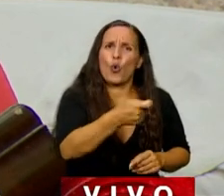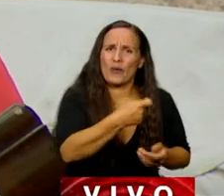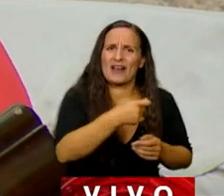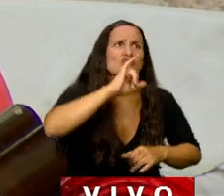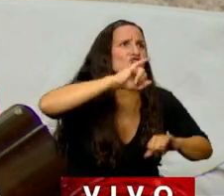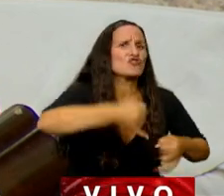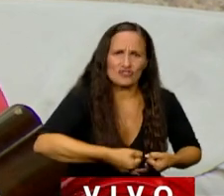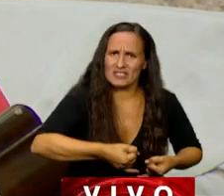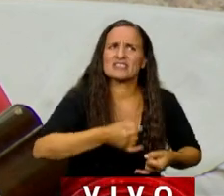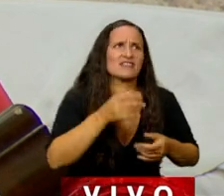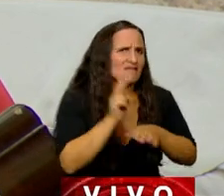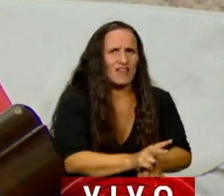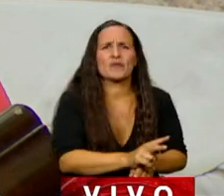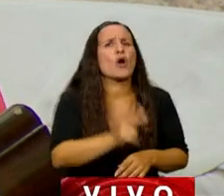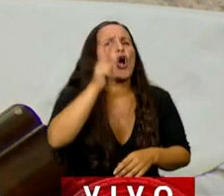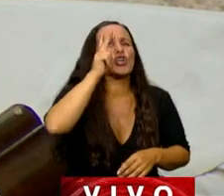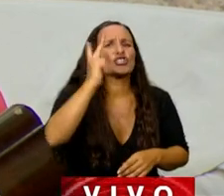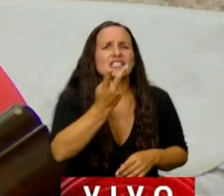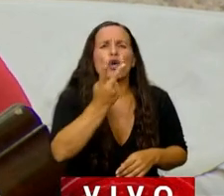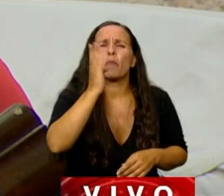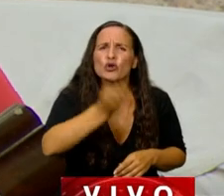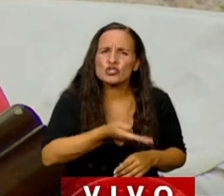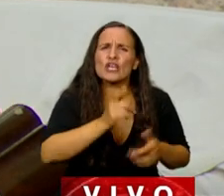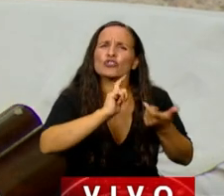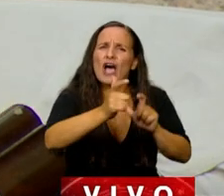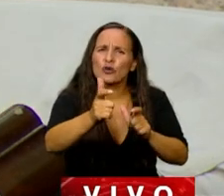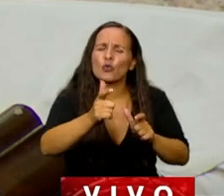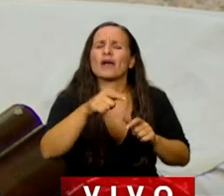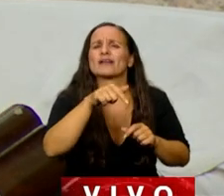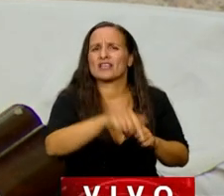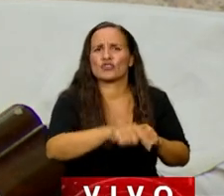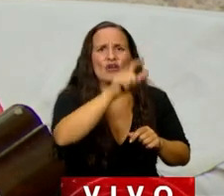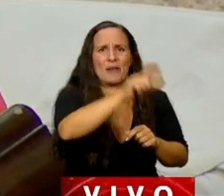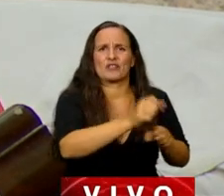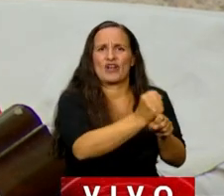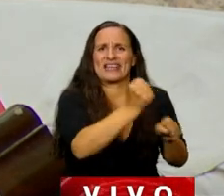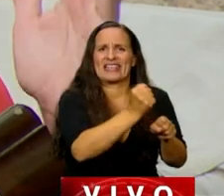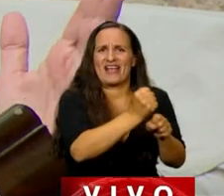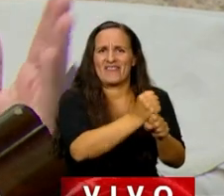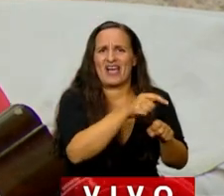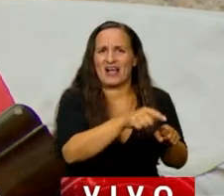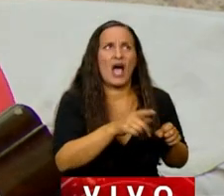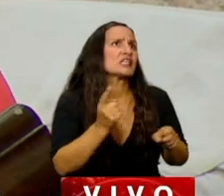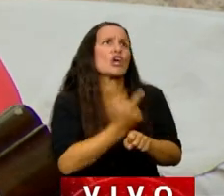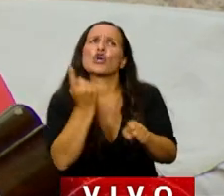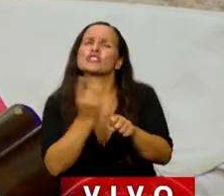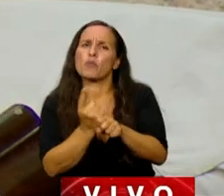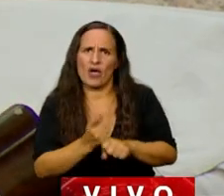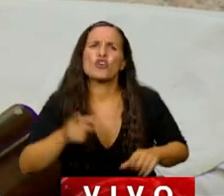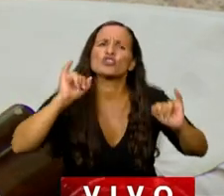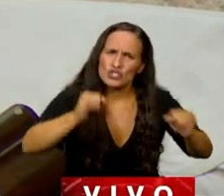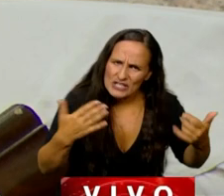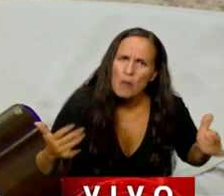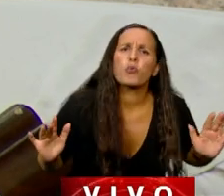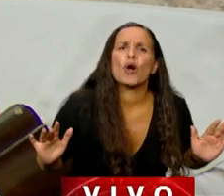diferido. Defendemos el 82% móvil ligado al trabajado en actividad. Y algunos nos dicen, no se puede. Sí se puede, por supuesto,